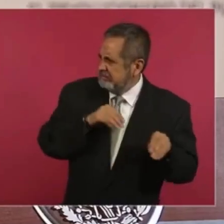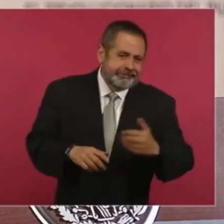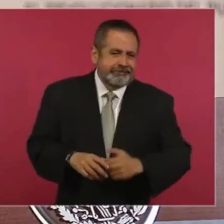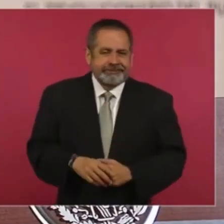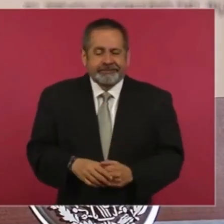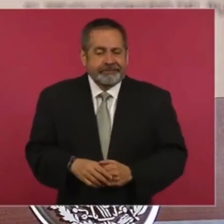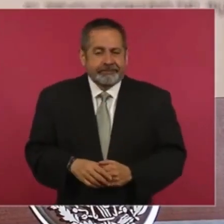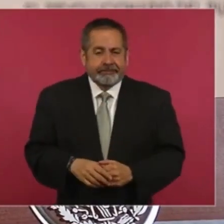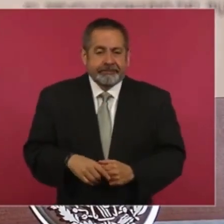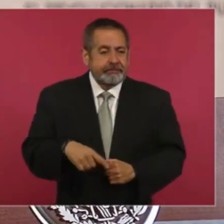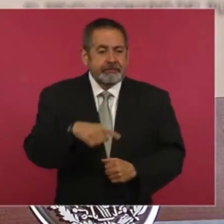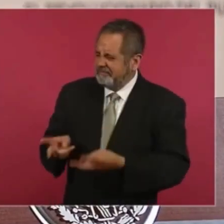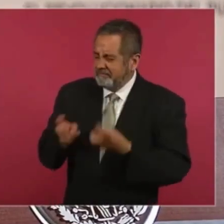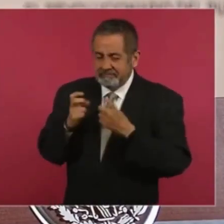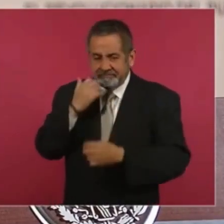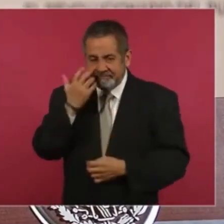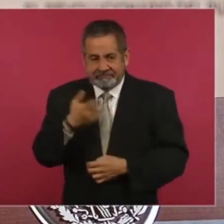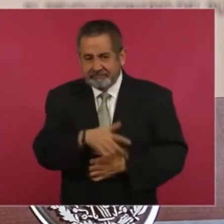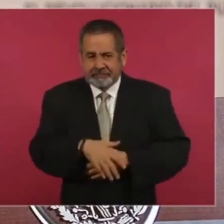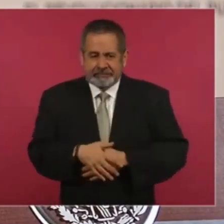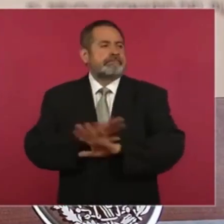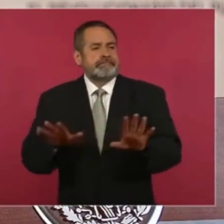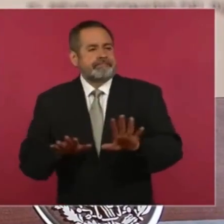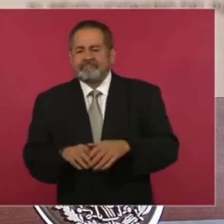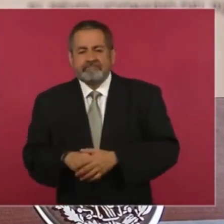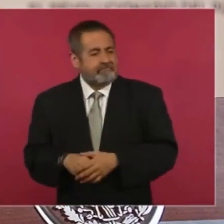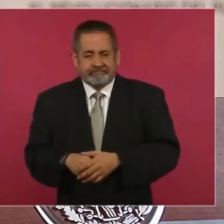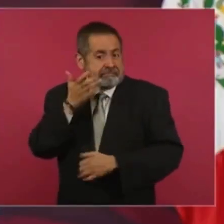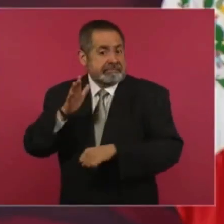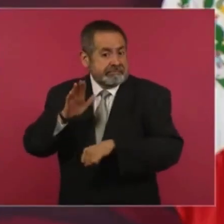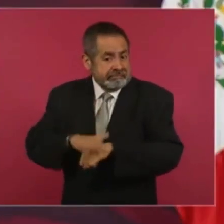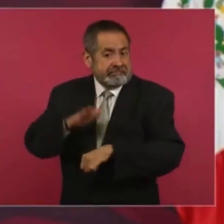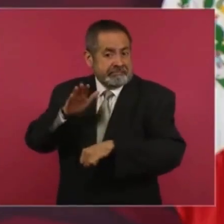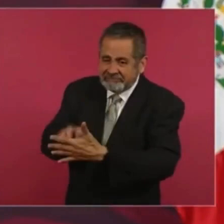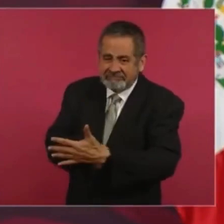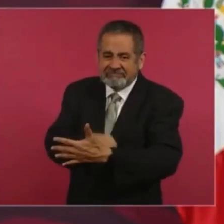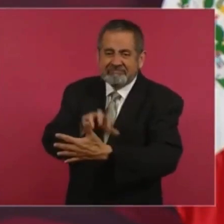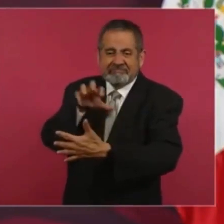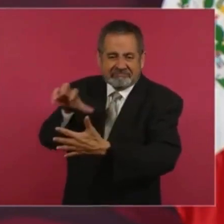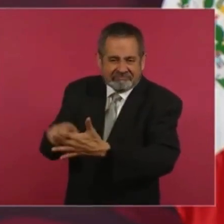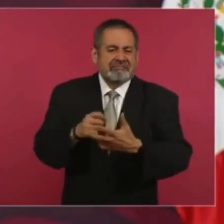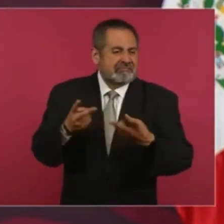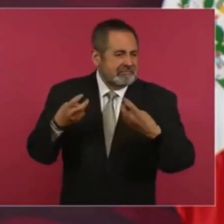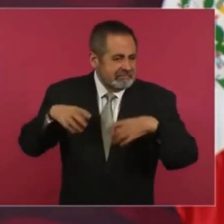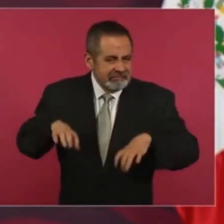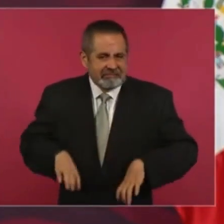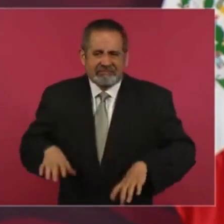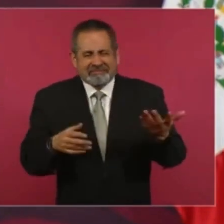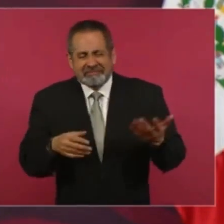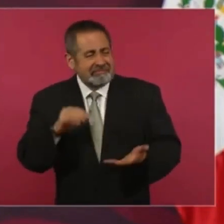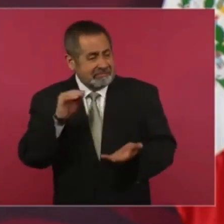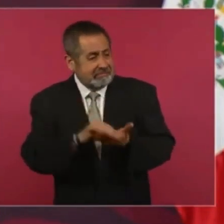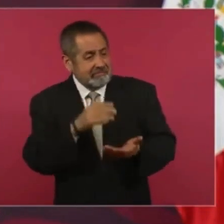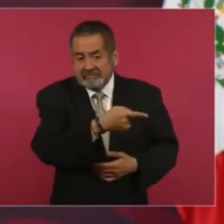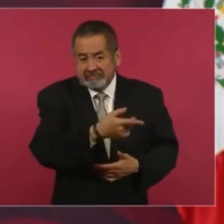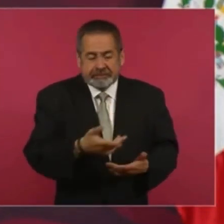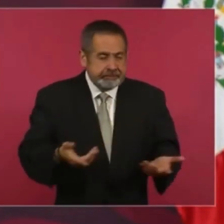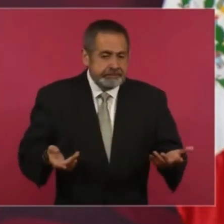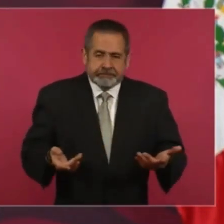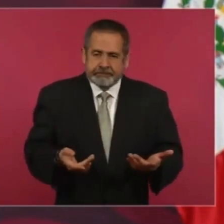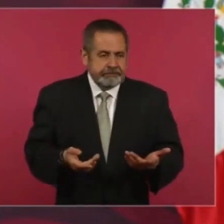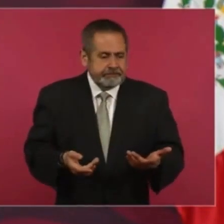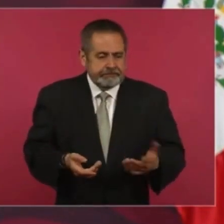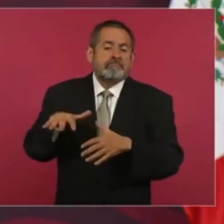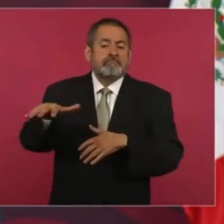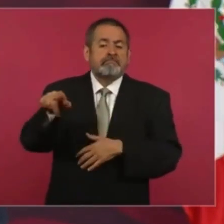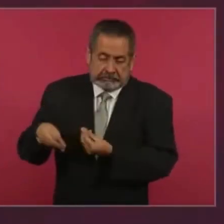No se cansaron de robar, no tienen llenadera y quieren seguir medrando, lucrando, robando, mientras la